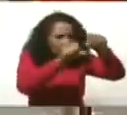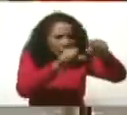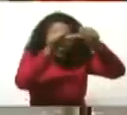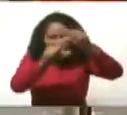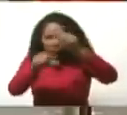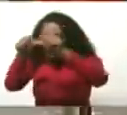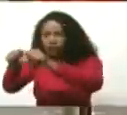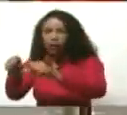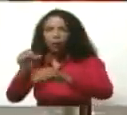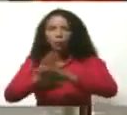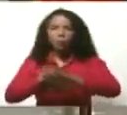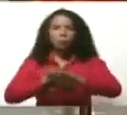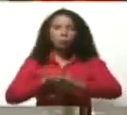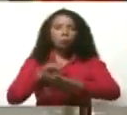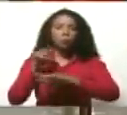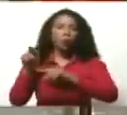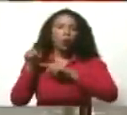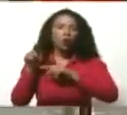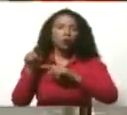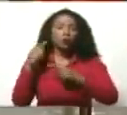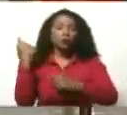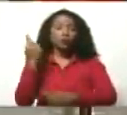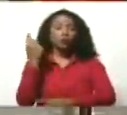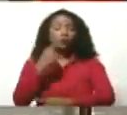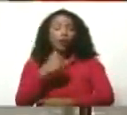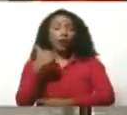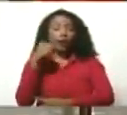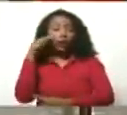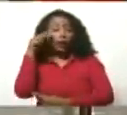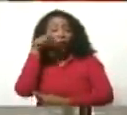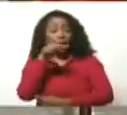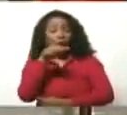por nada más y nada menos que haber